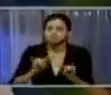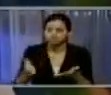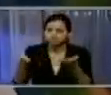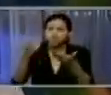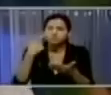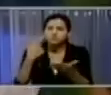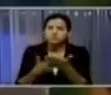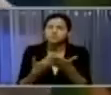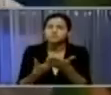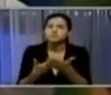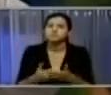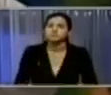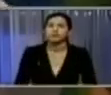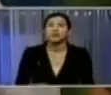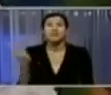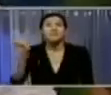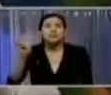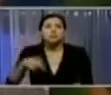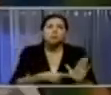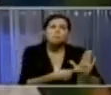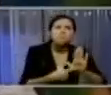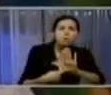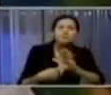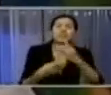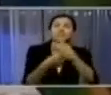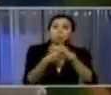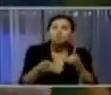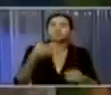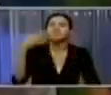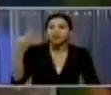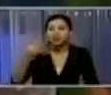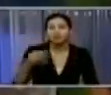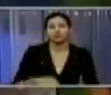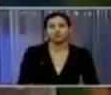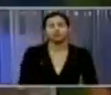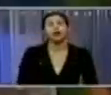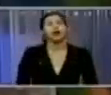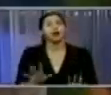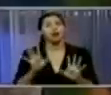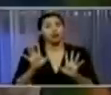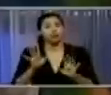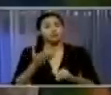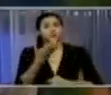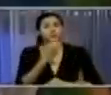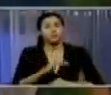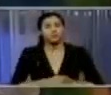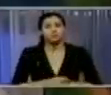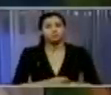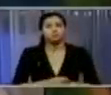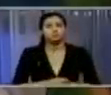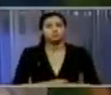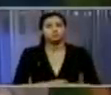una Venezuela que es ejemplo democrático? Eso sí, es una opción.